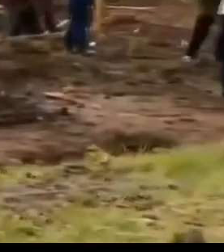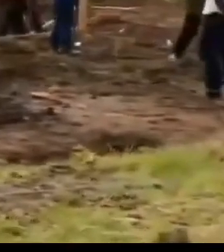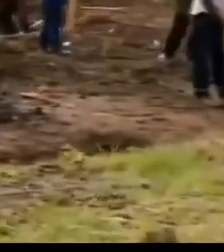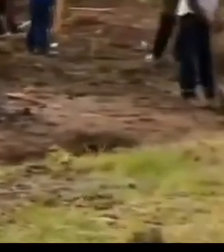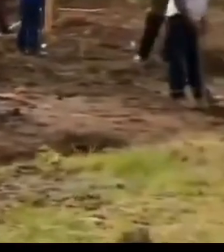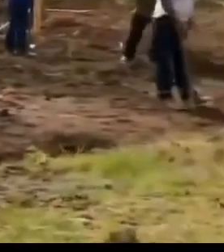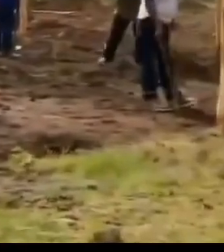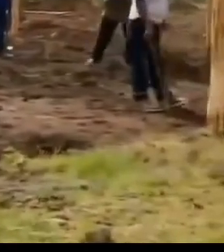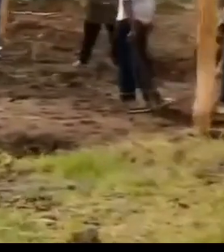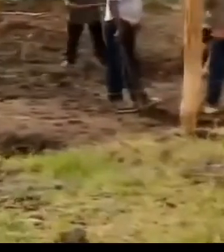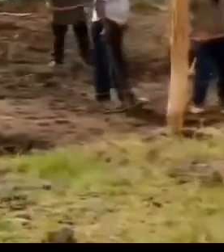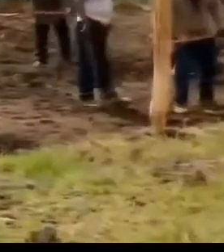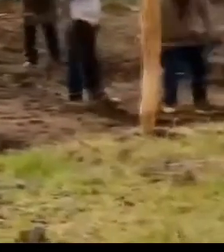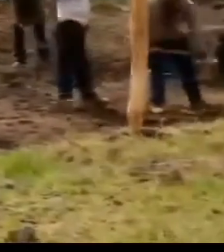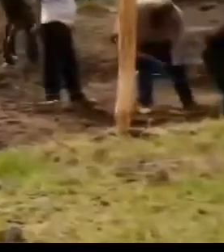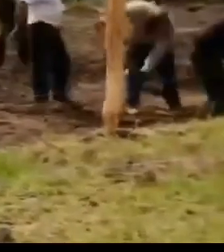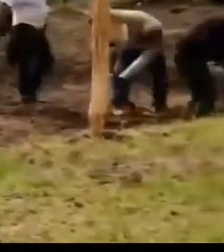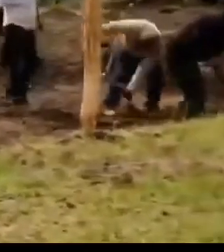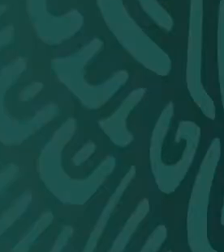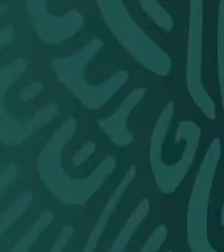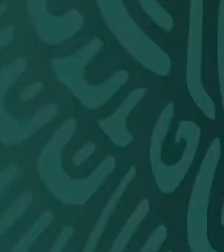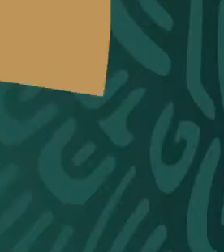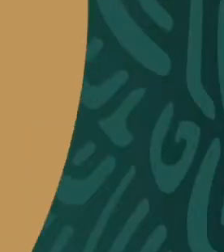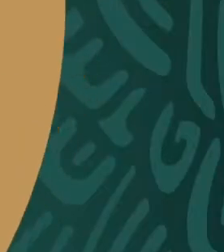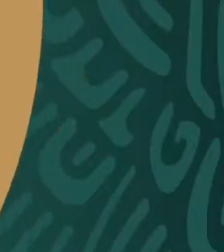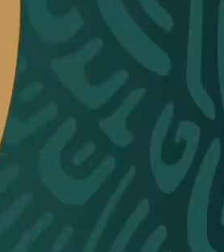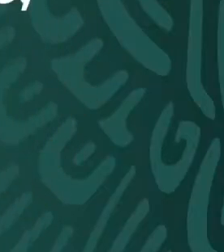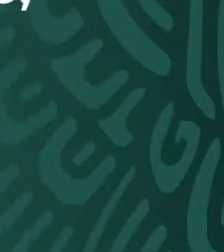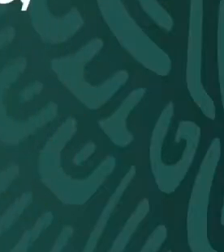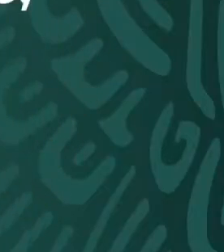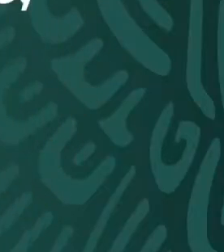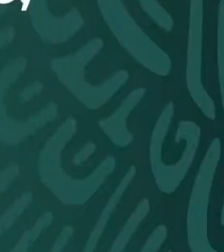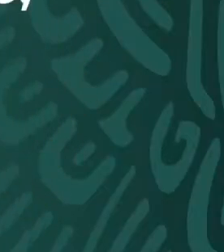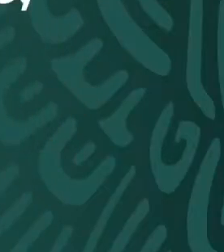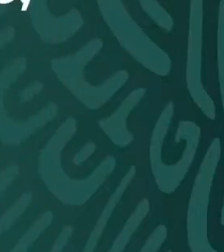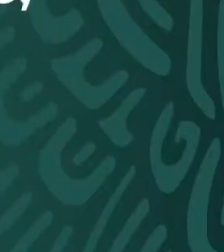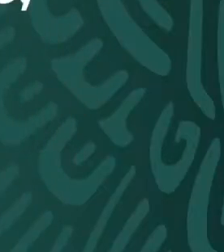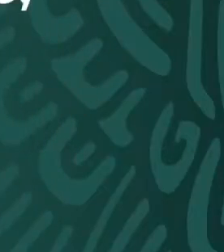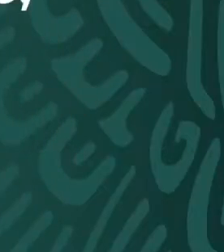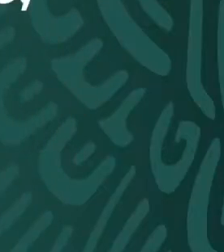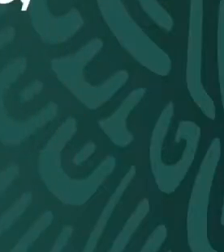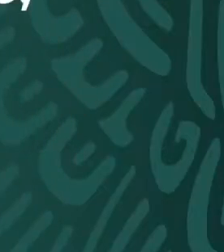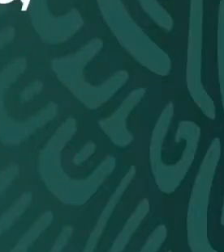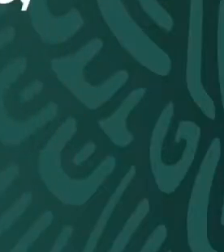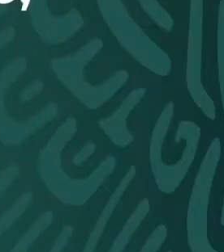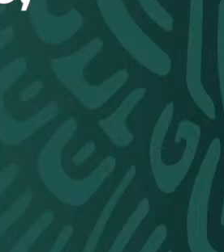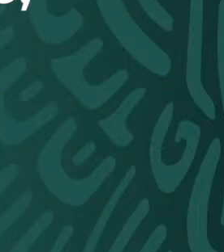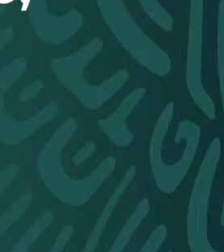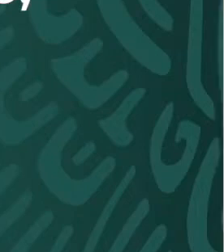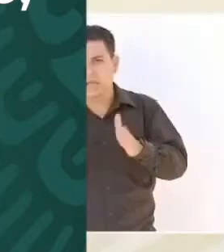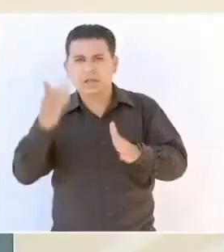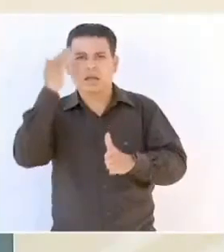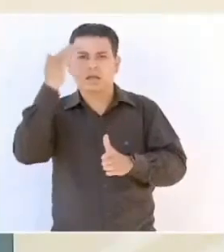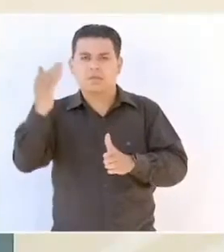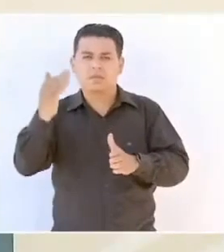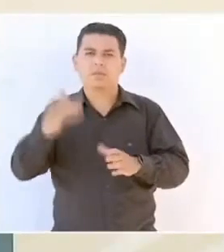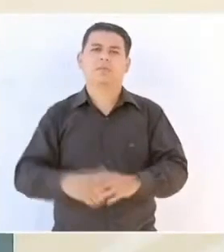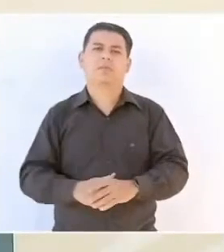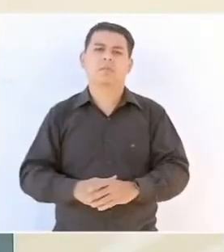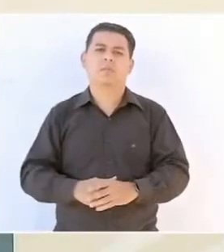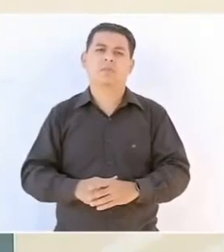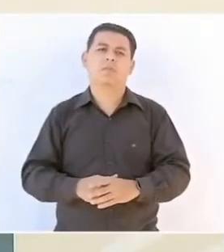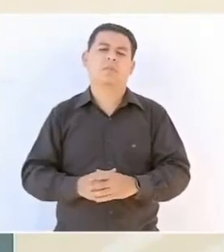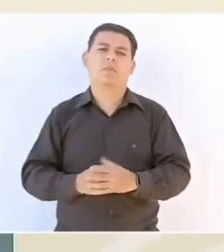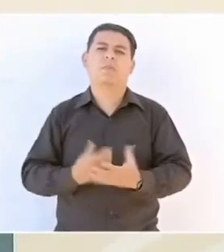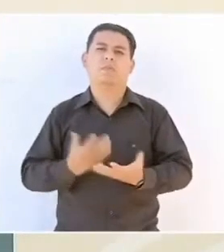el presidente López Obrador supervisó los trabajos que han realizado los pobladores con el programa Sembrando Vida. Ya se